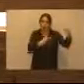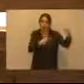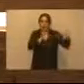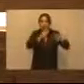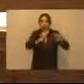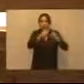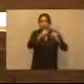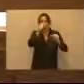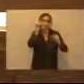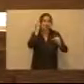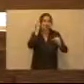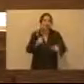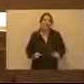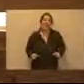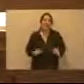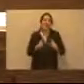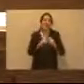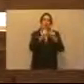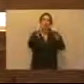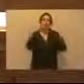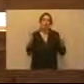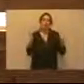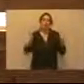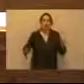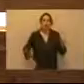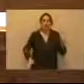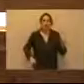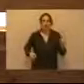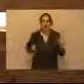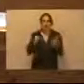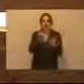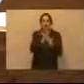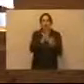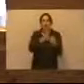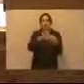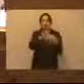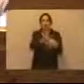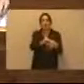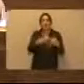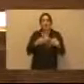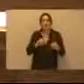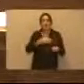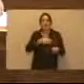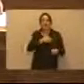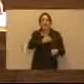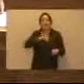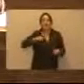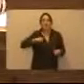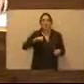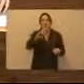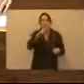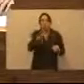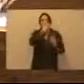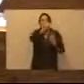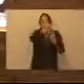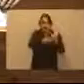e as asturianas anualmente do seu bolsillo en sanidade privada, por culpa da exclusión nas listas de